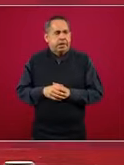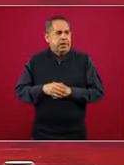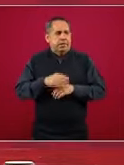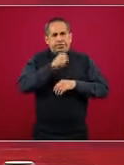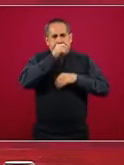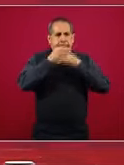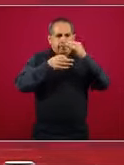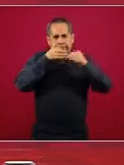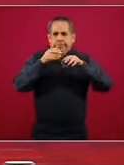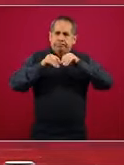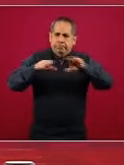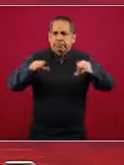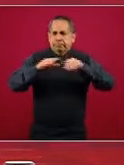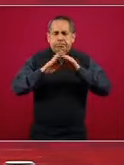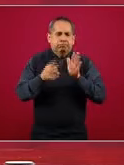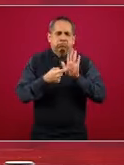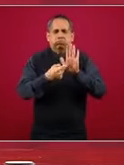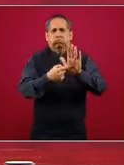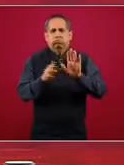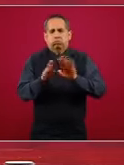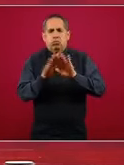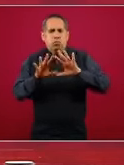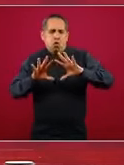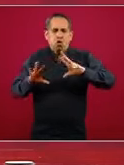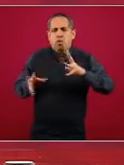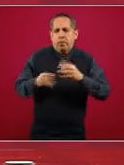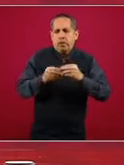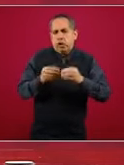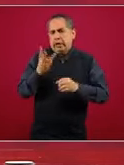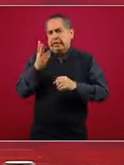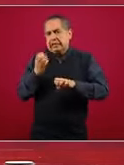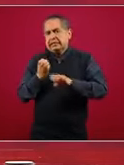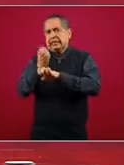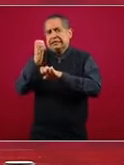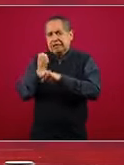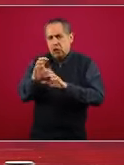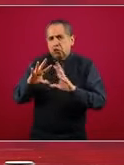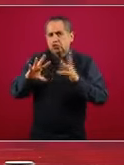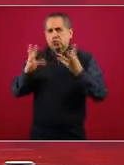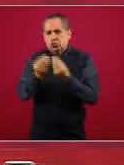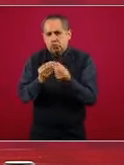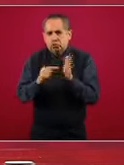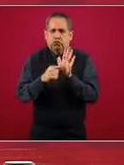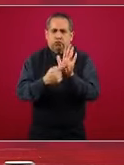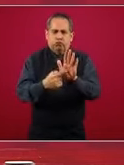diariamente, pero para presentar públicamente un paquete más amplio de estados.